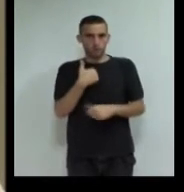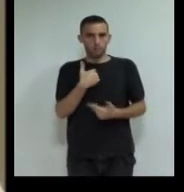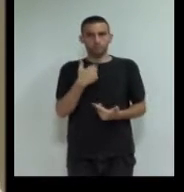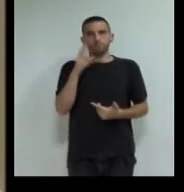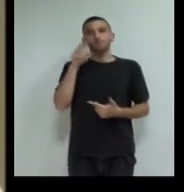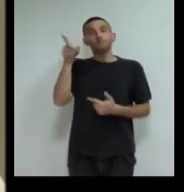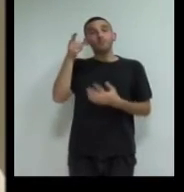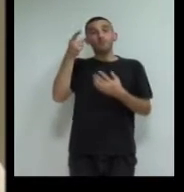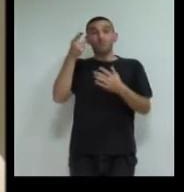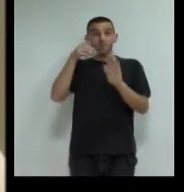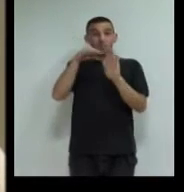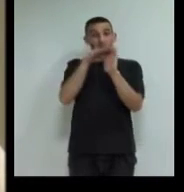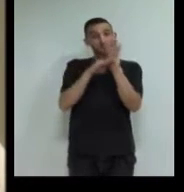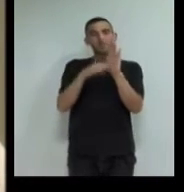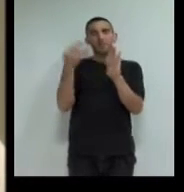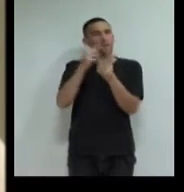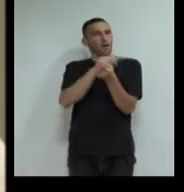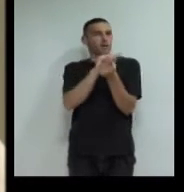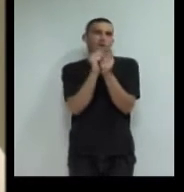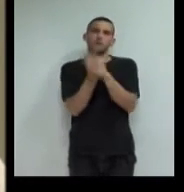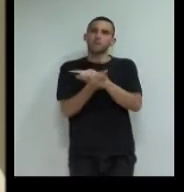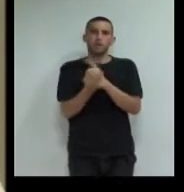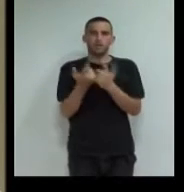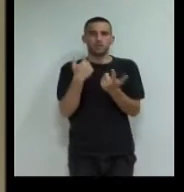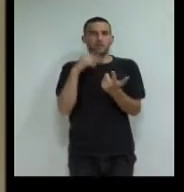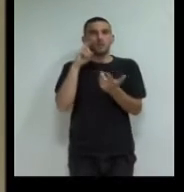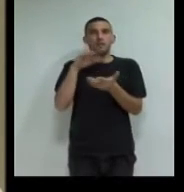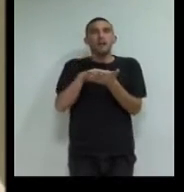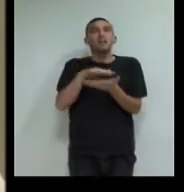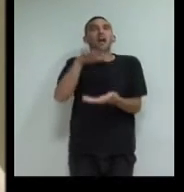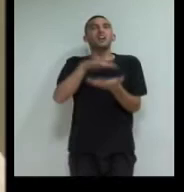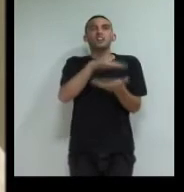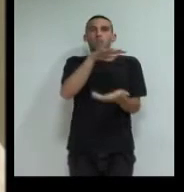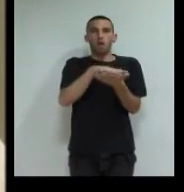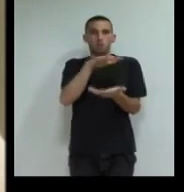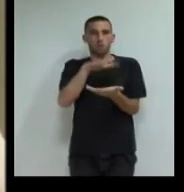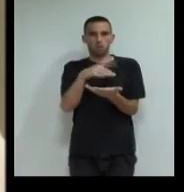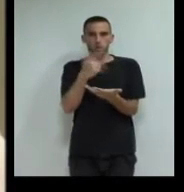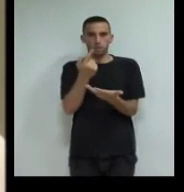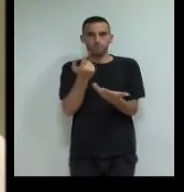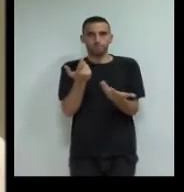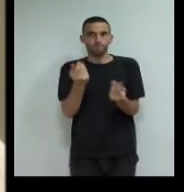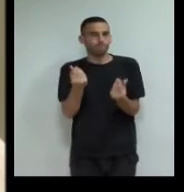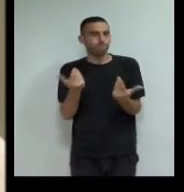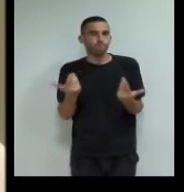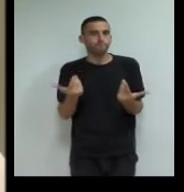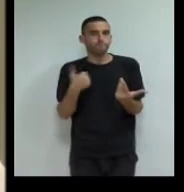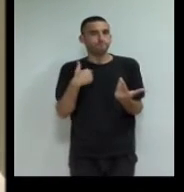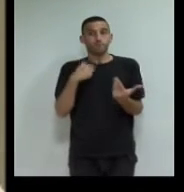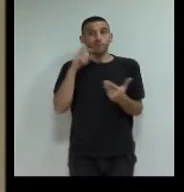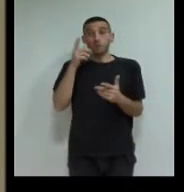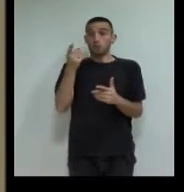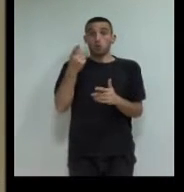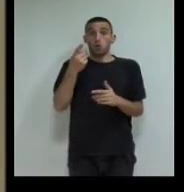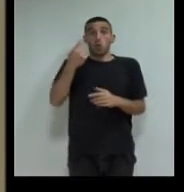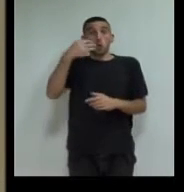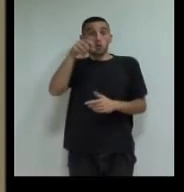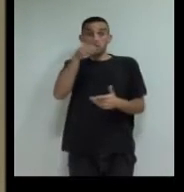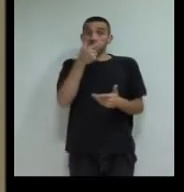tiene que cambiarse. O sea, en cuanto a cantidad, no hay ninguna razón de ser. Y basta coger las programaciones de las